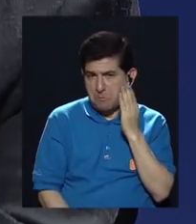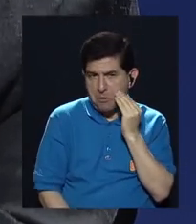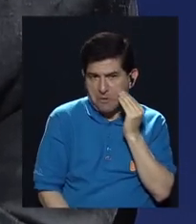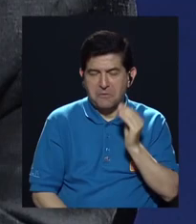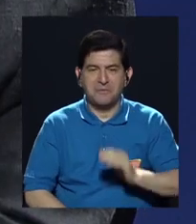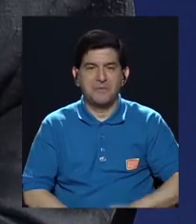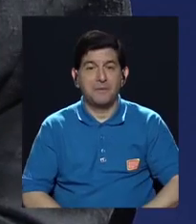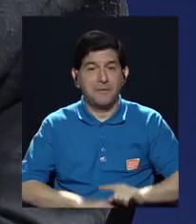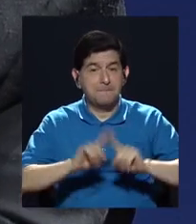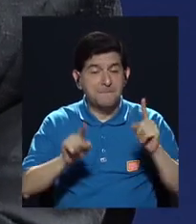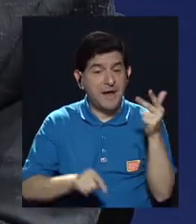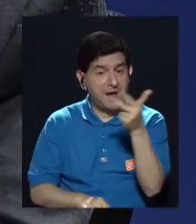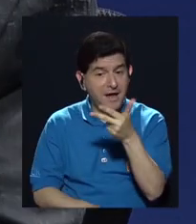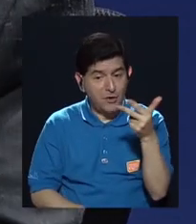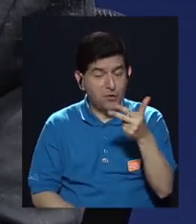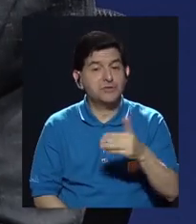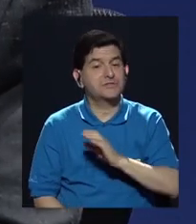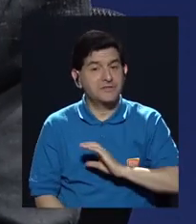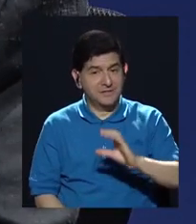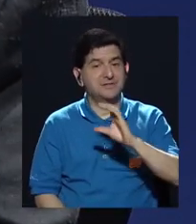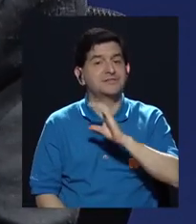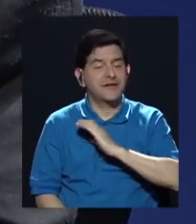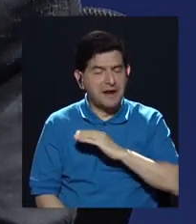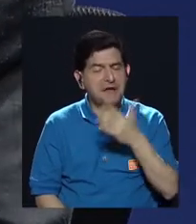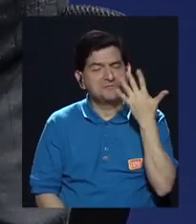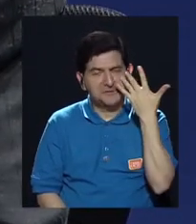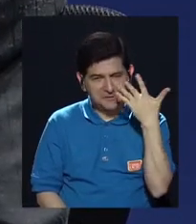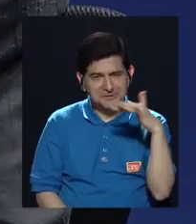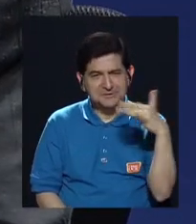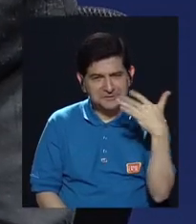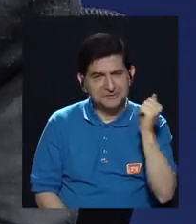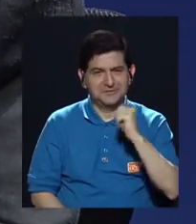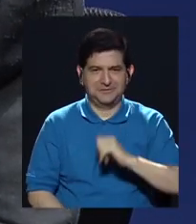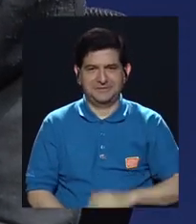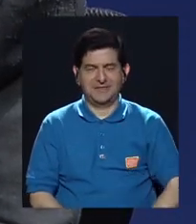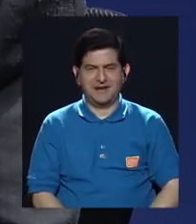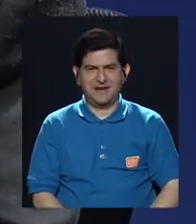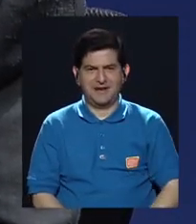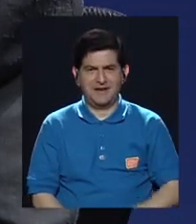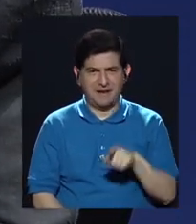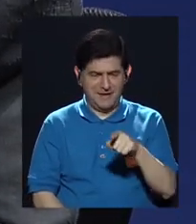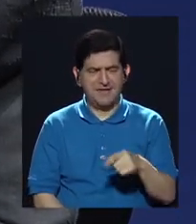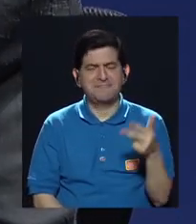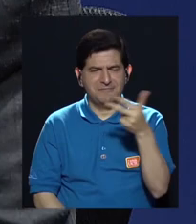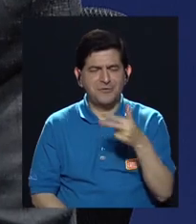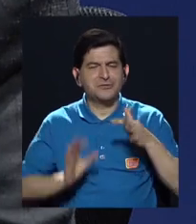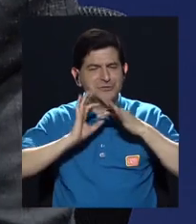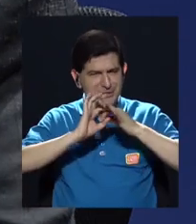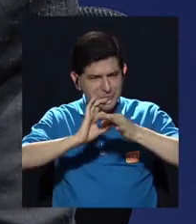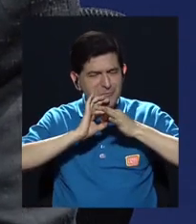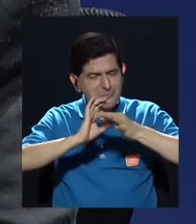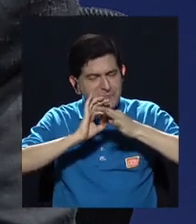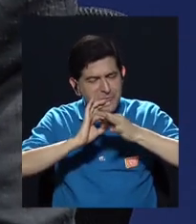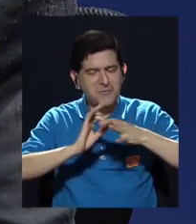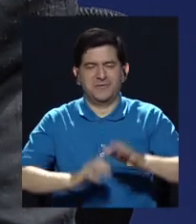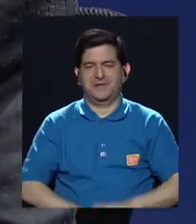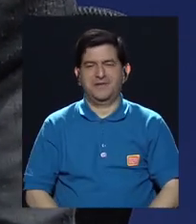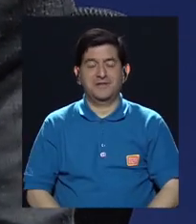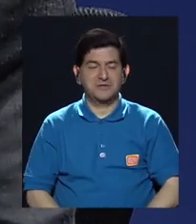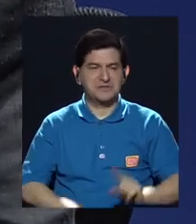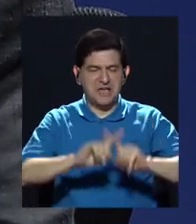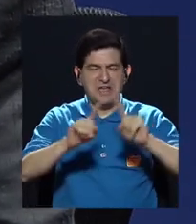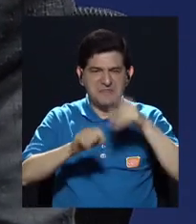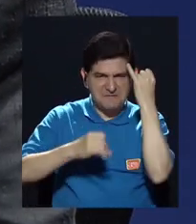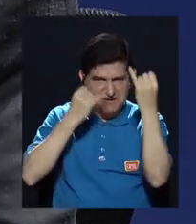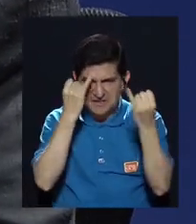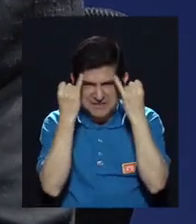abuelo, pero los tres tenían mucha característica muy similar y como que remaban juntos, caramba.